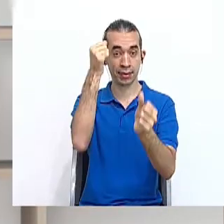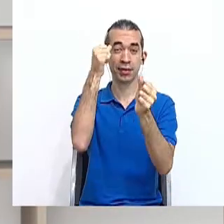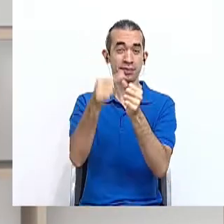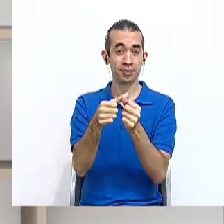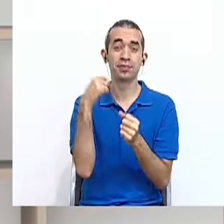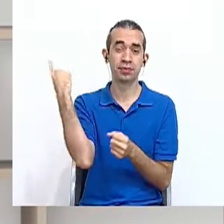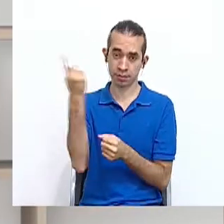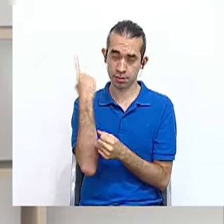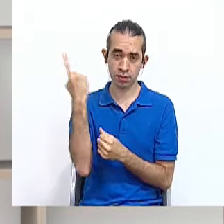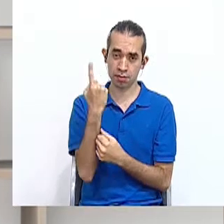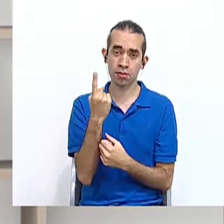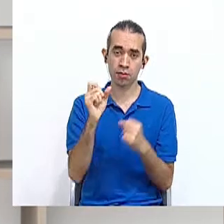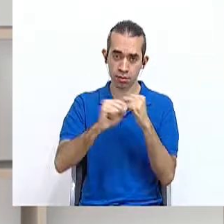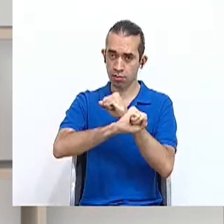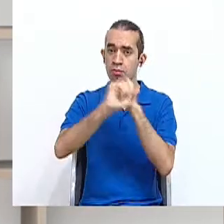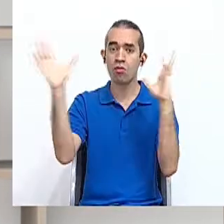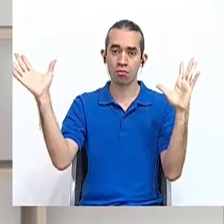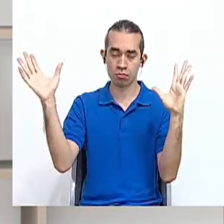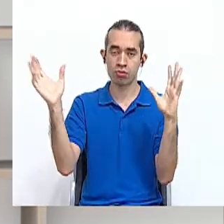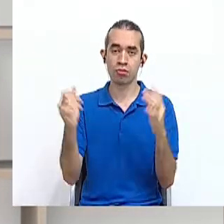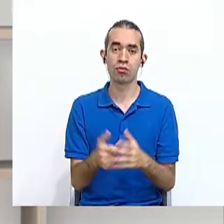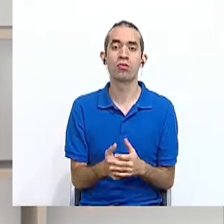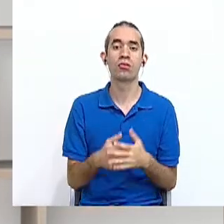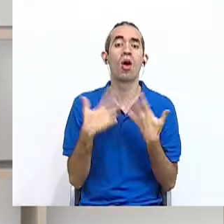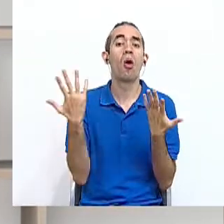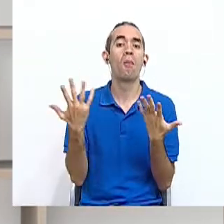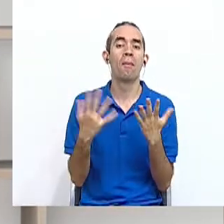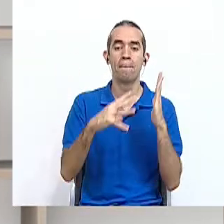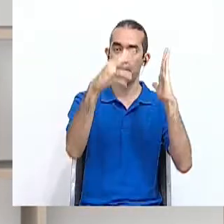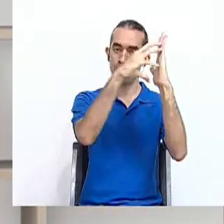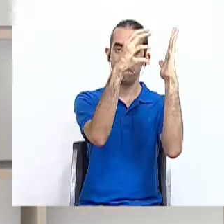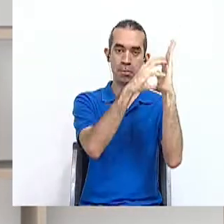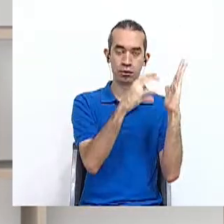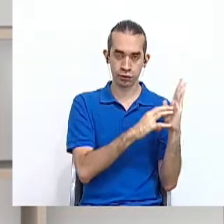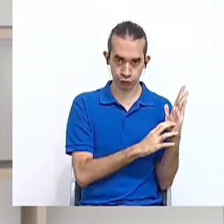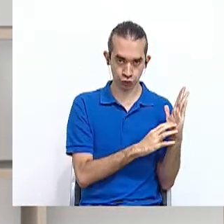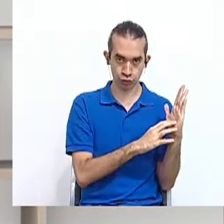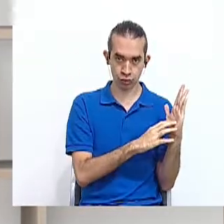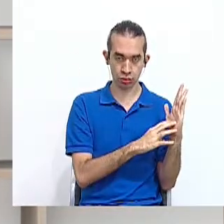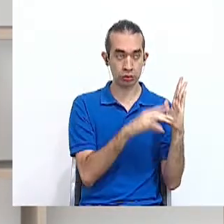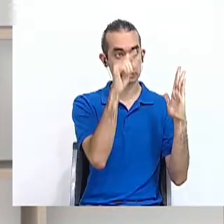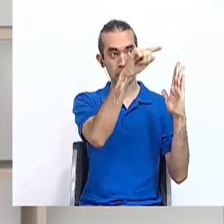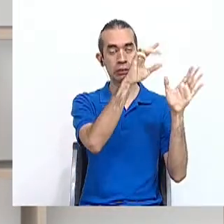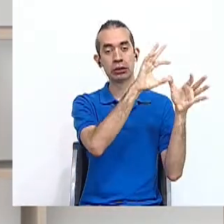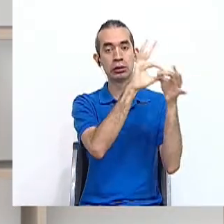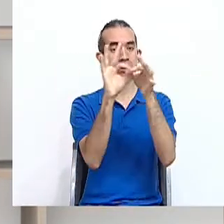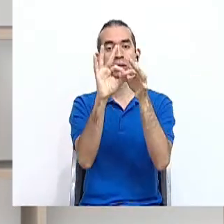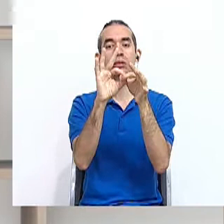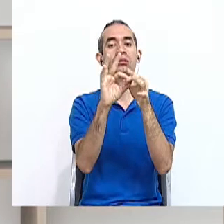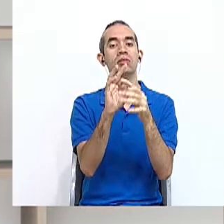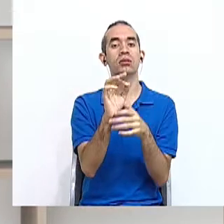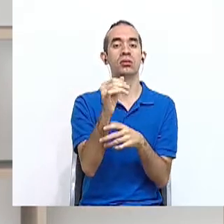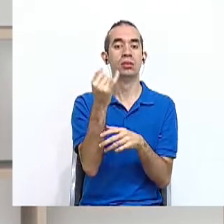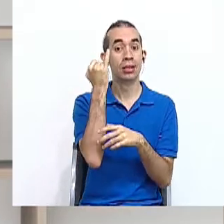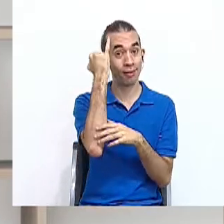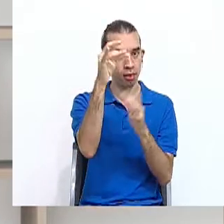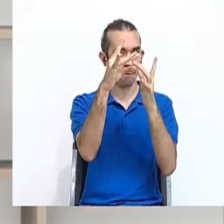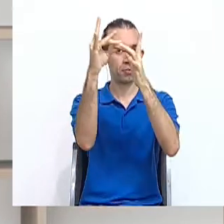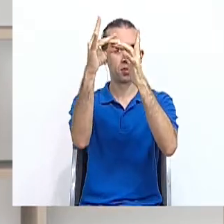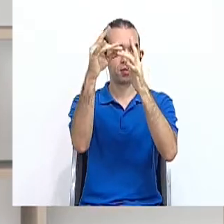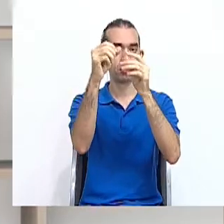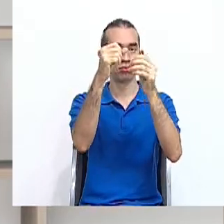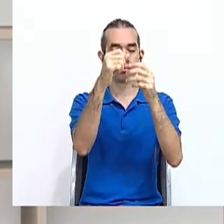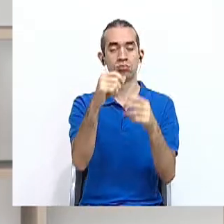siempre tenemos que tener claro la composición en párrafos, y esos párrafos deben ir compuestos por ideas principales